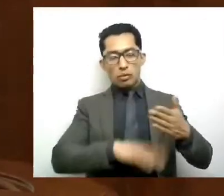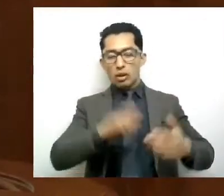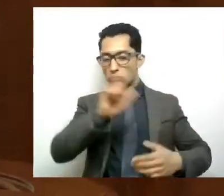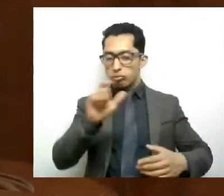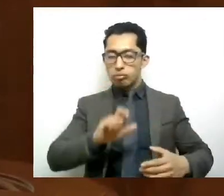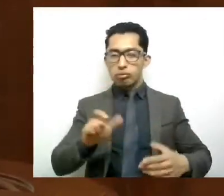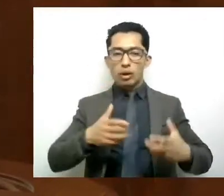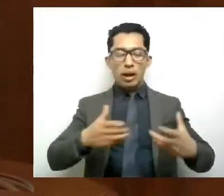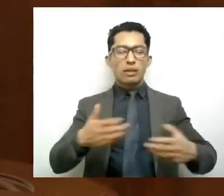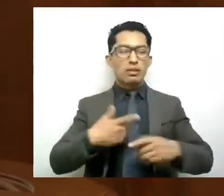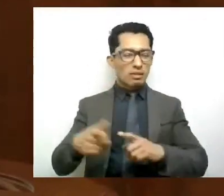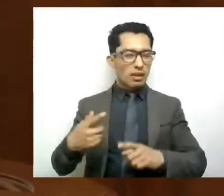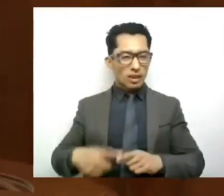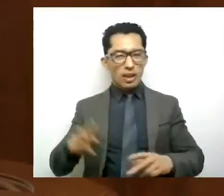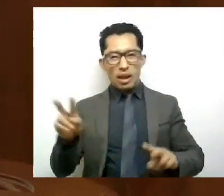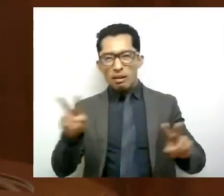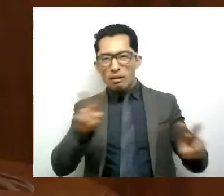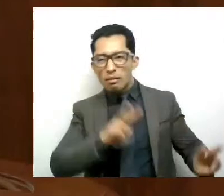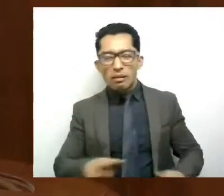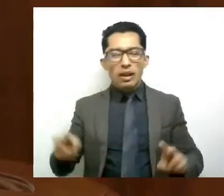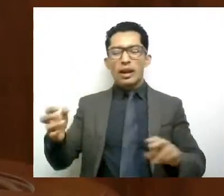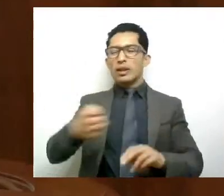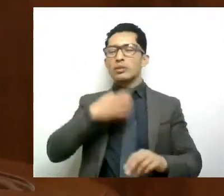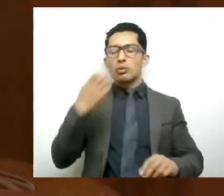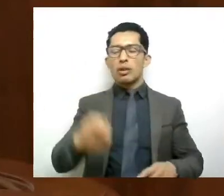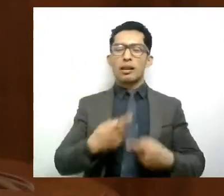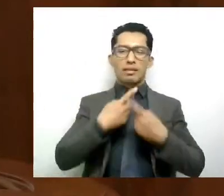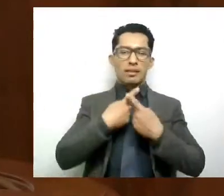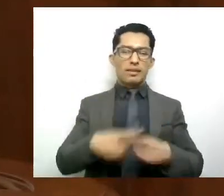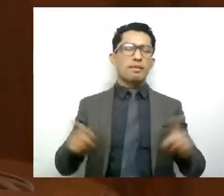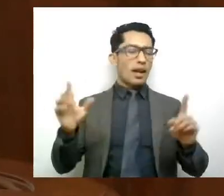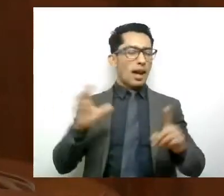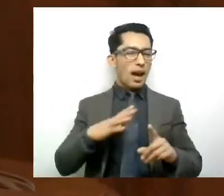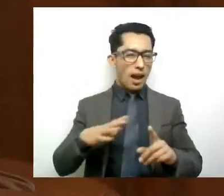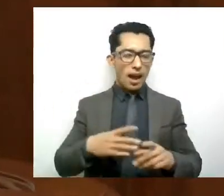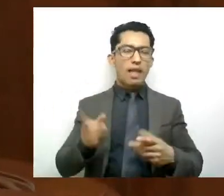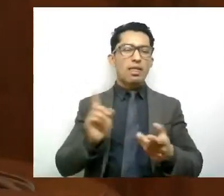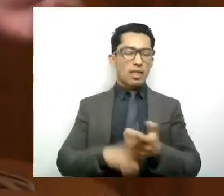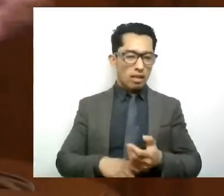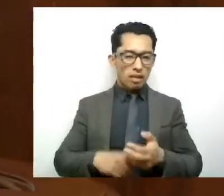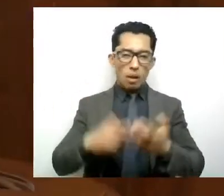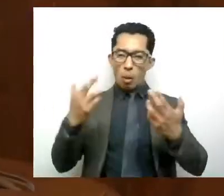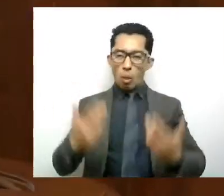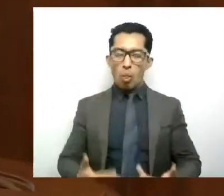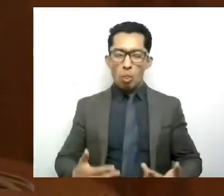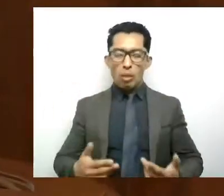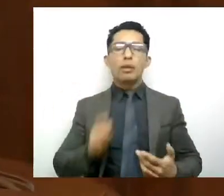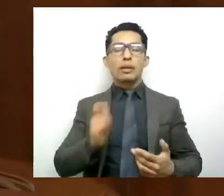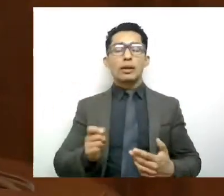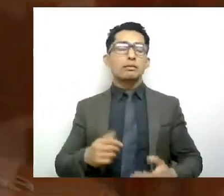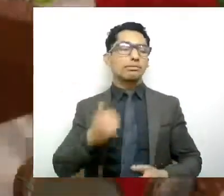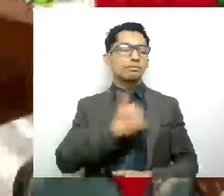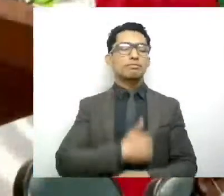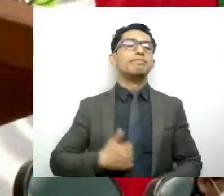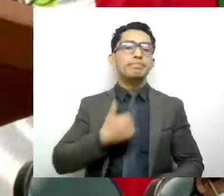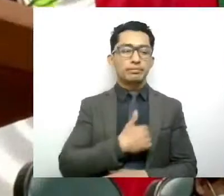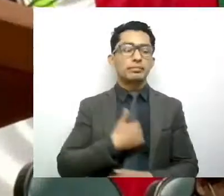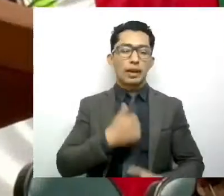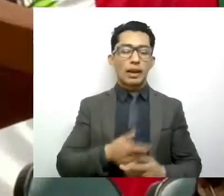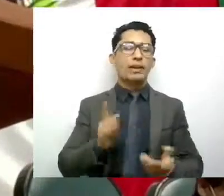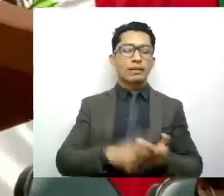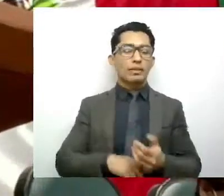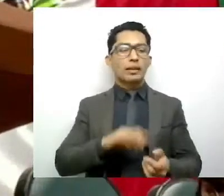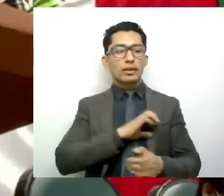fin, escuelas completamente dañadas, hoy son parte de las estadísticas más tristes en nuestro querido Estado de